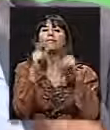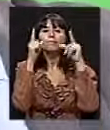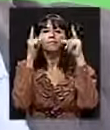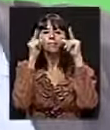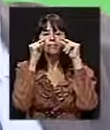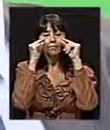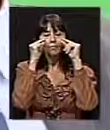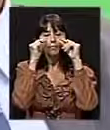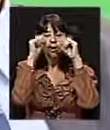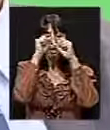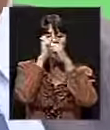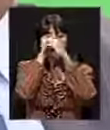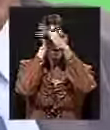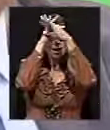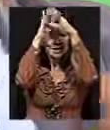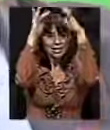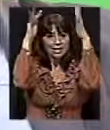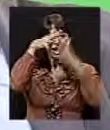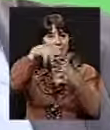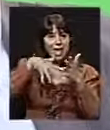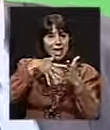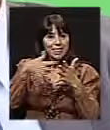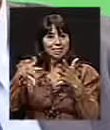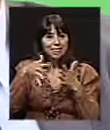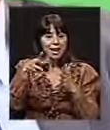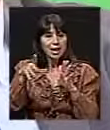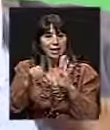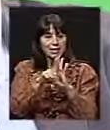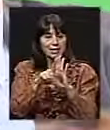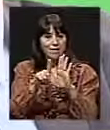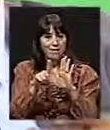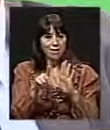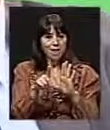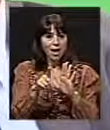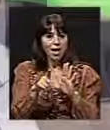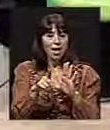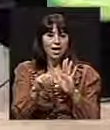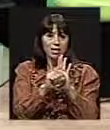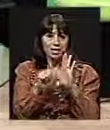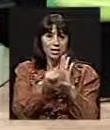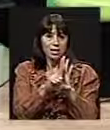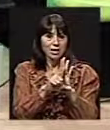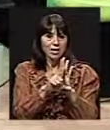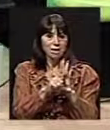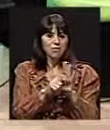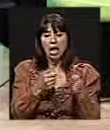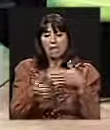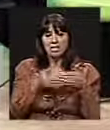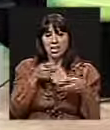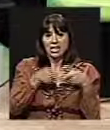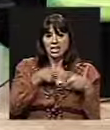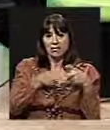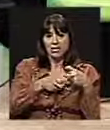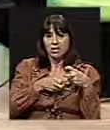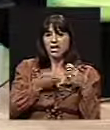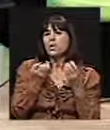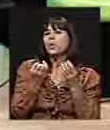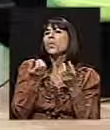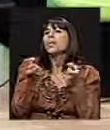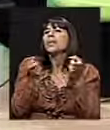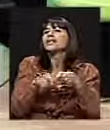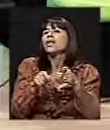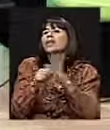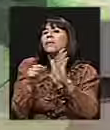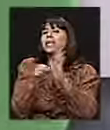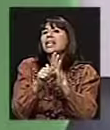qué hubiese sido la agenda legislativa, o sea, a pesar de las dificultades, qué hubiese sido la agenda legislativa sin la presencia del PASE en materia de discapacidad.